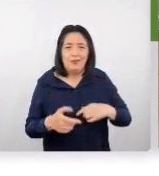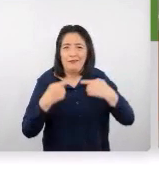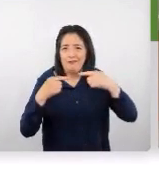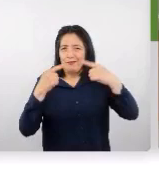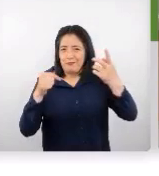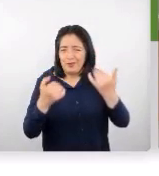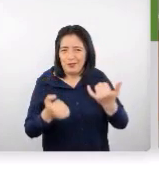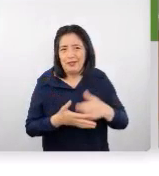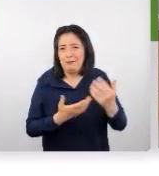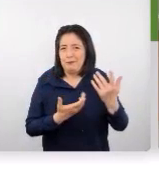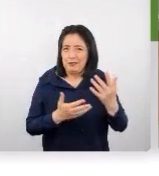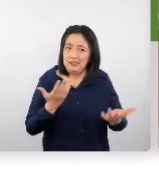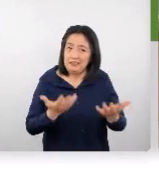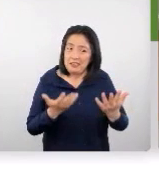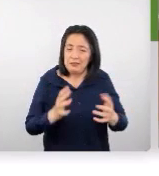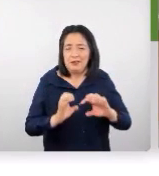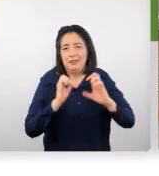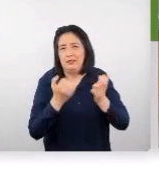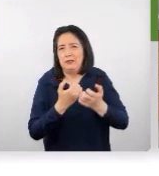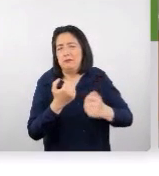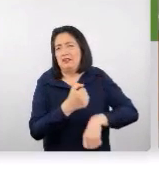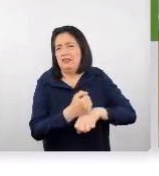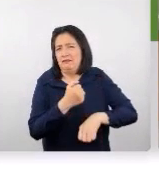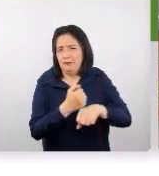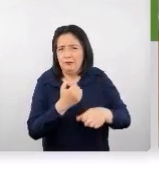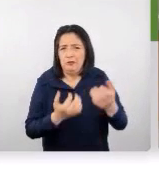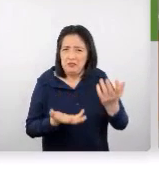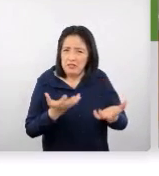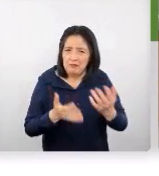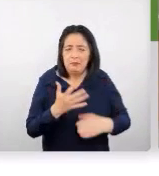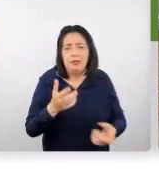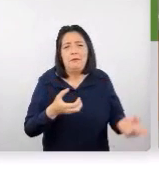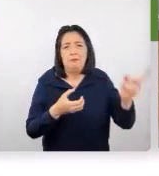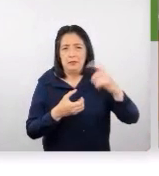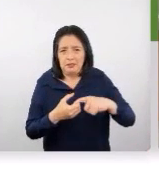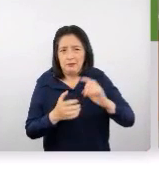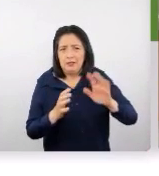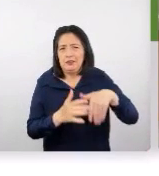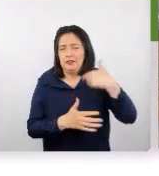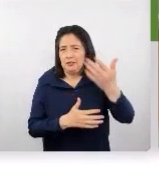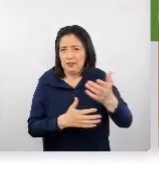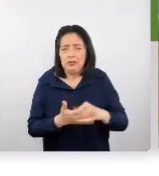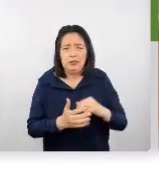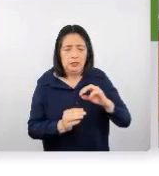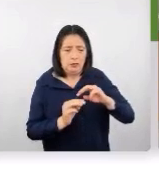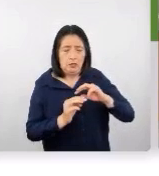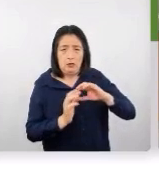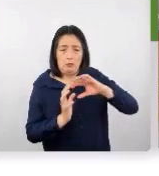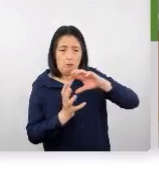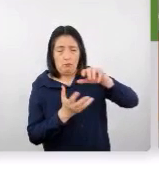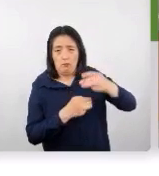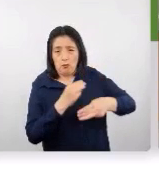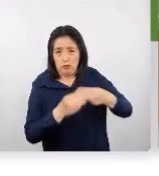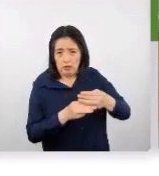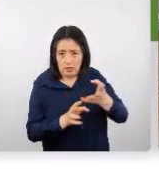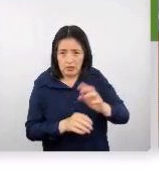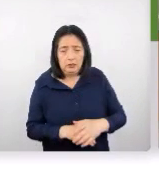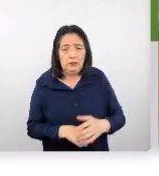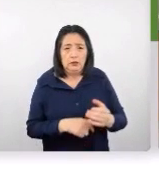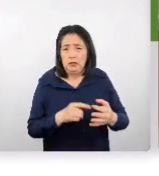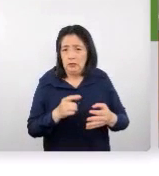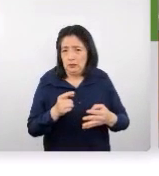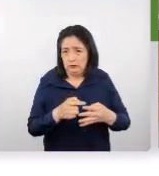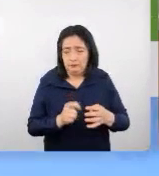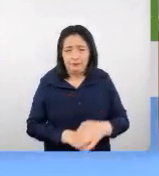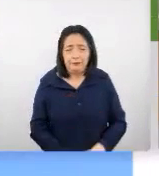esperando, considerando de que nuestra selección pueda participar en el siguiente mundial, y Omán.